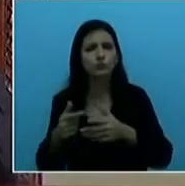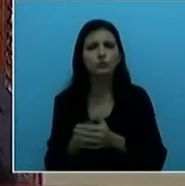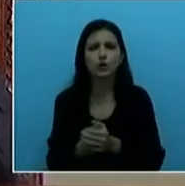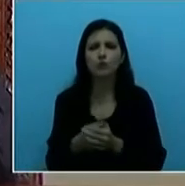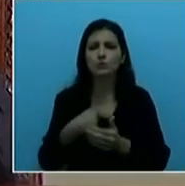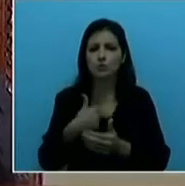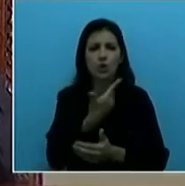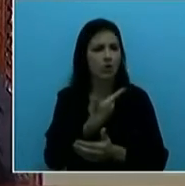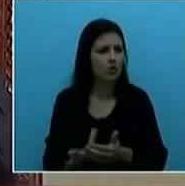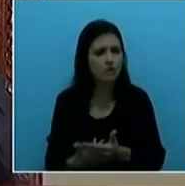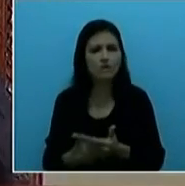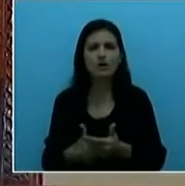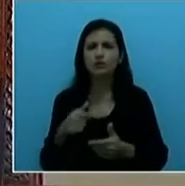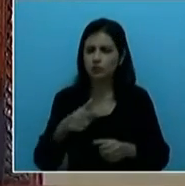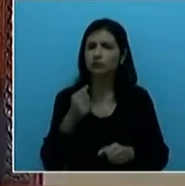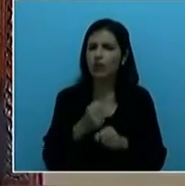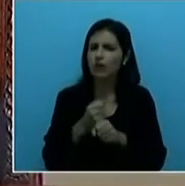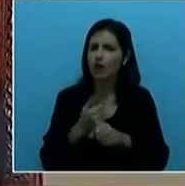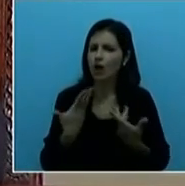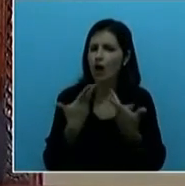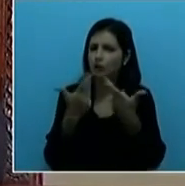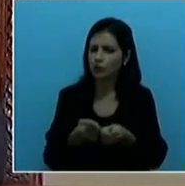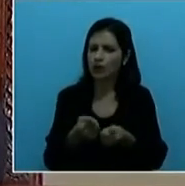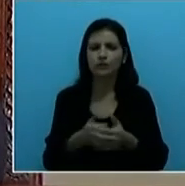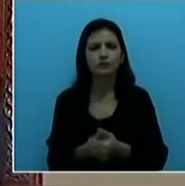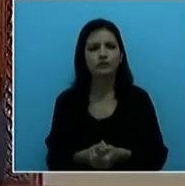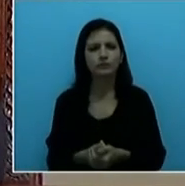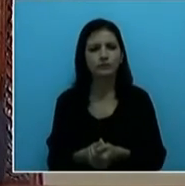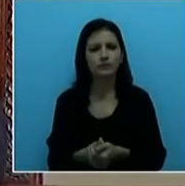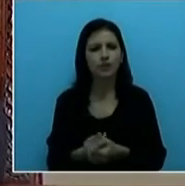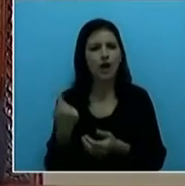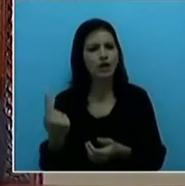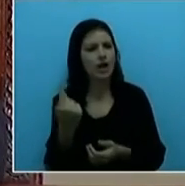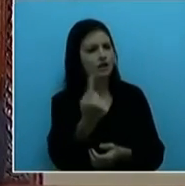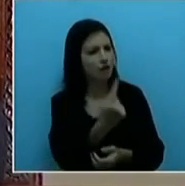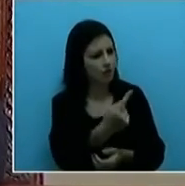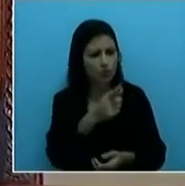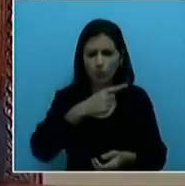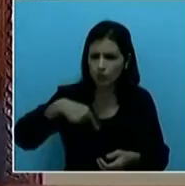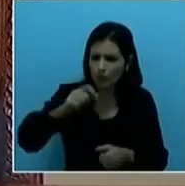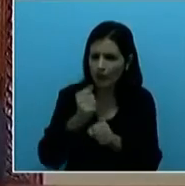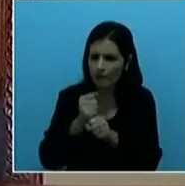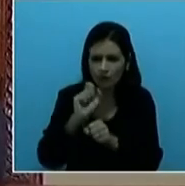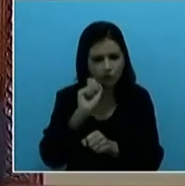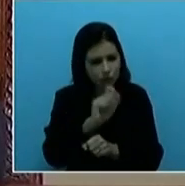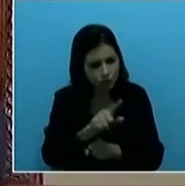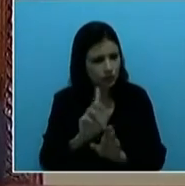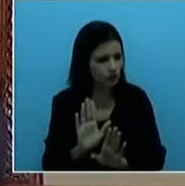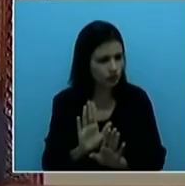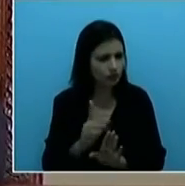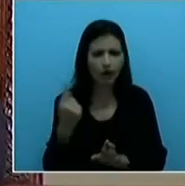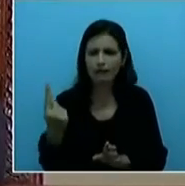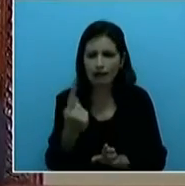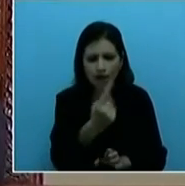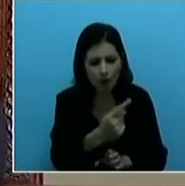estoy haciendo y a todos nosotros a cada uno en sus funciones nos